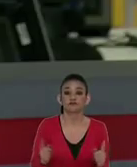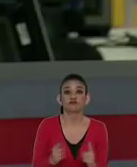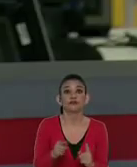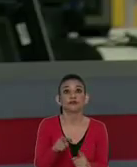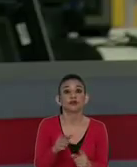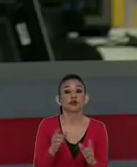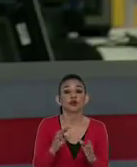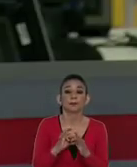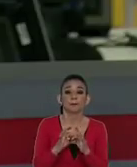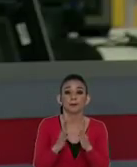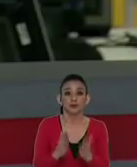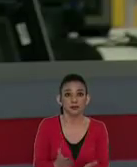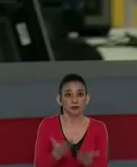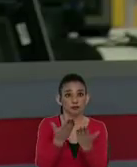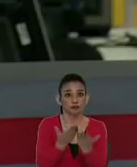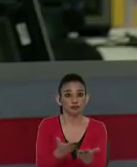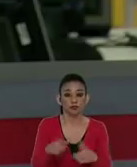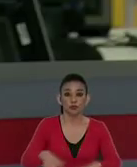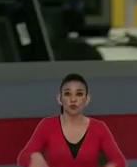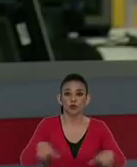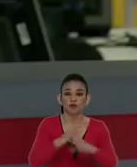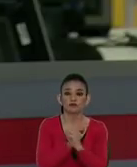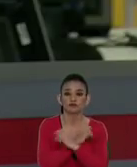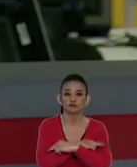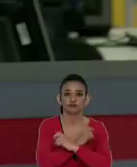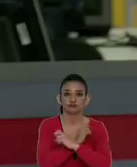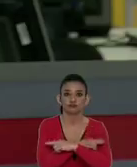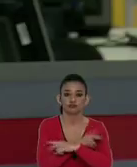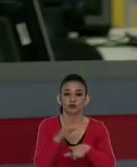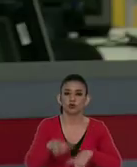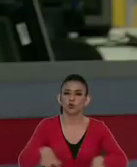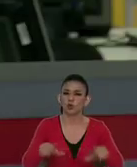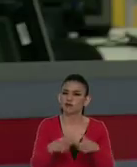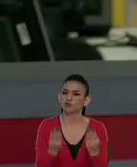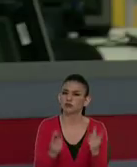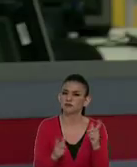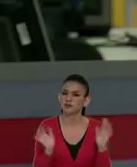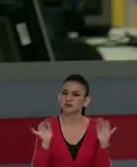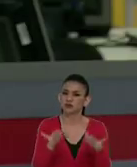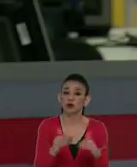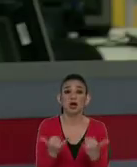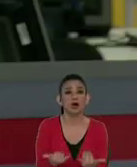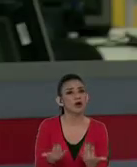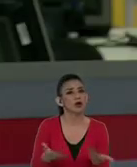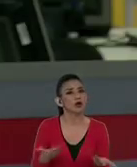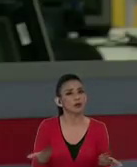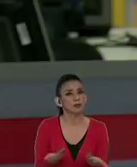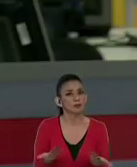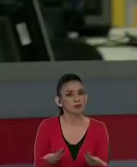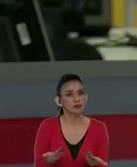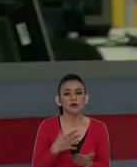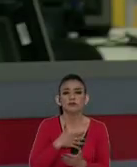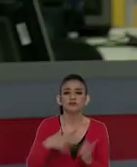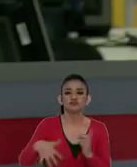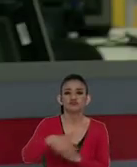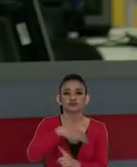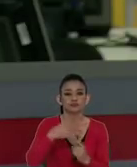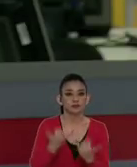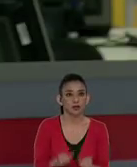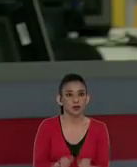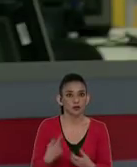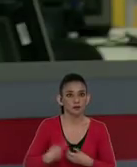quien se encuentra en la zona de La Mariscal, lugar de alta concentración. Cuéntanos, Javier, ¿cómo está el ambiente a esta hora en Quito?